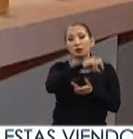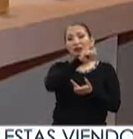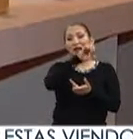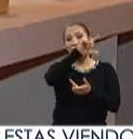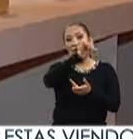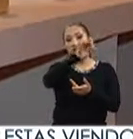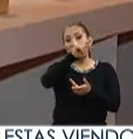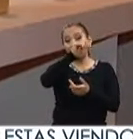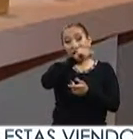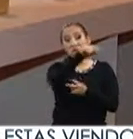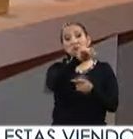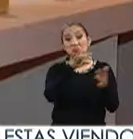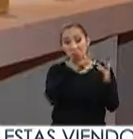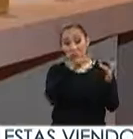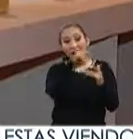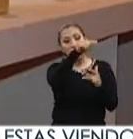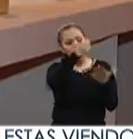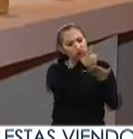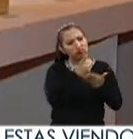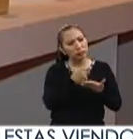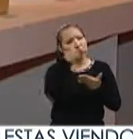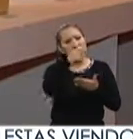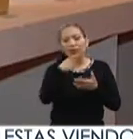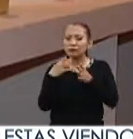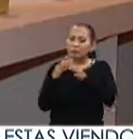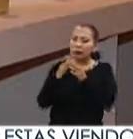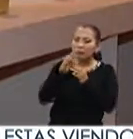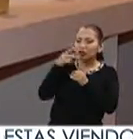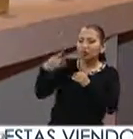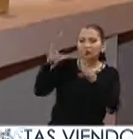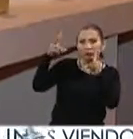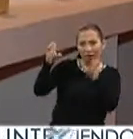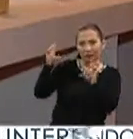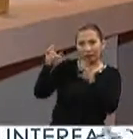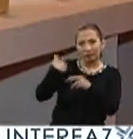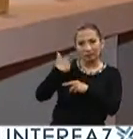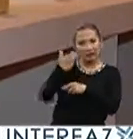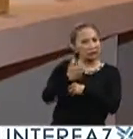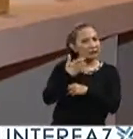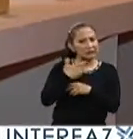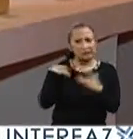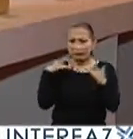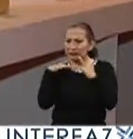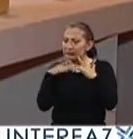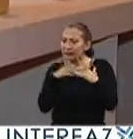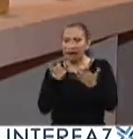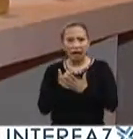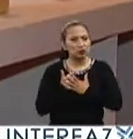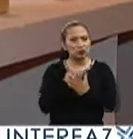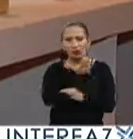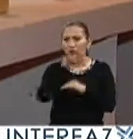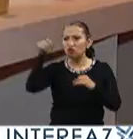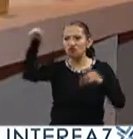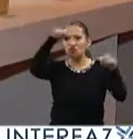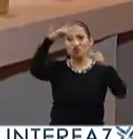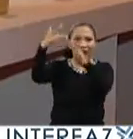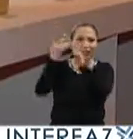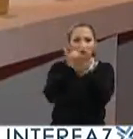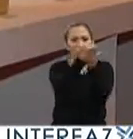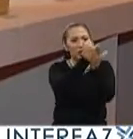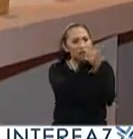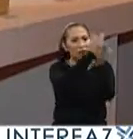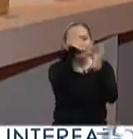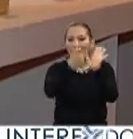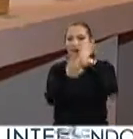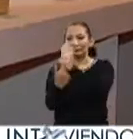Fuente, y ellos nos ayudan a poder explicar mejor los temas. Entonces ha sido una ayuda por todos lados para